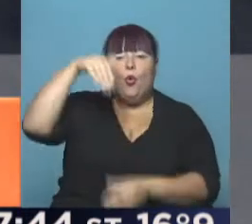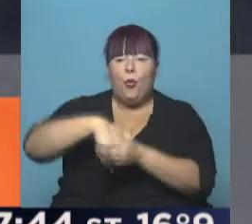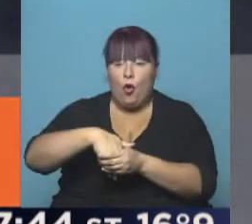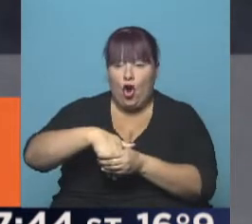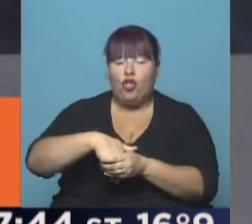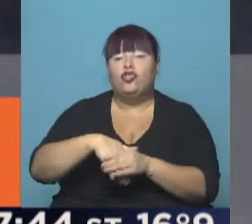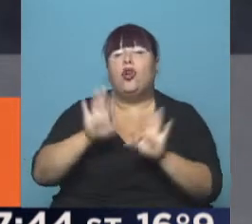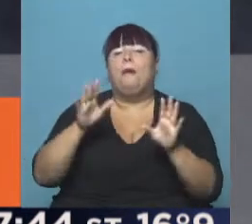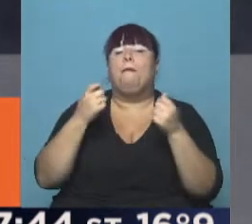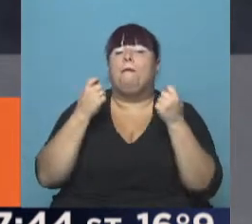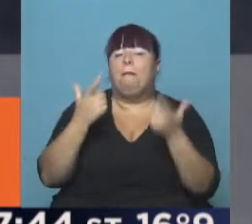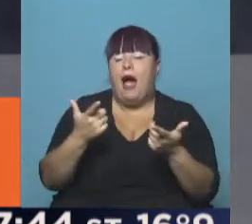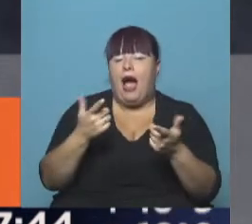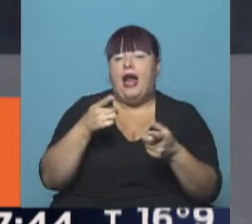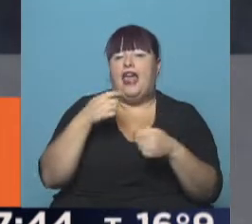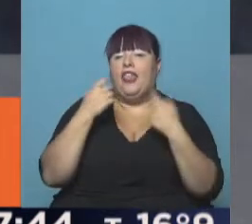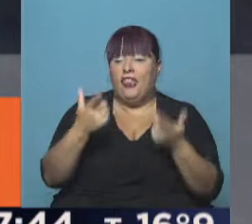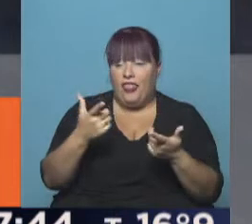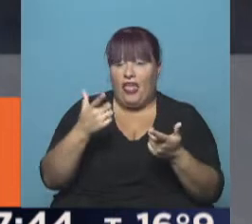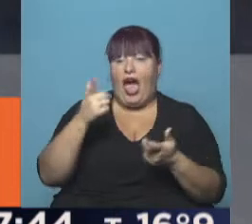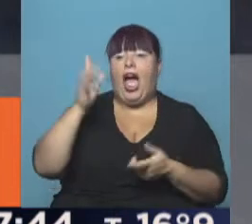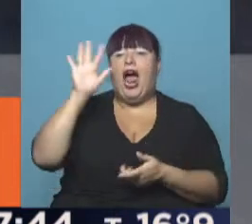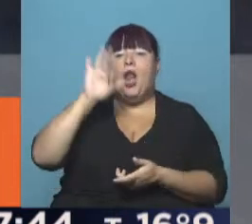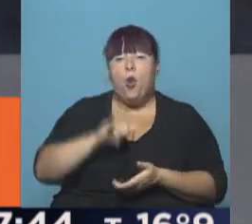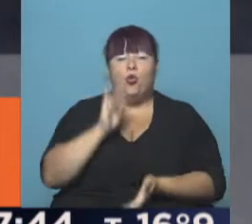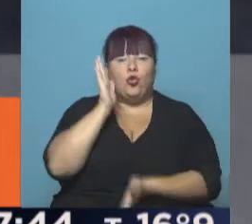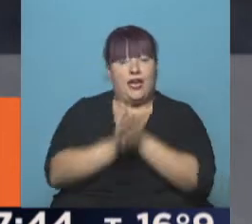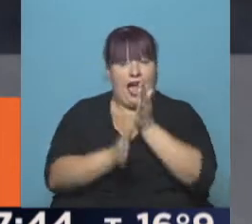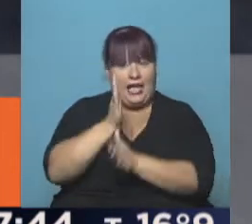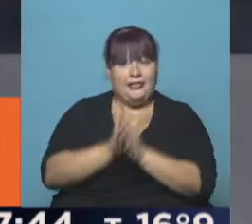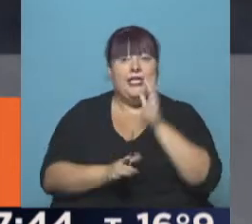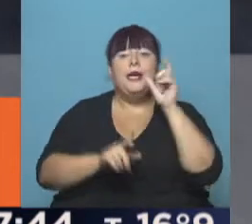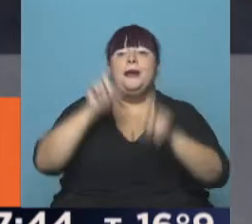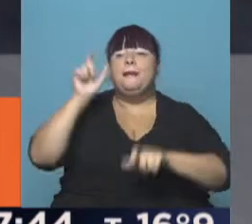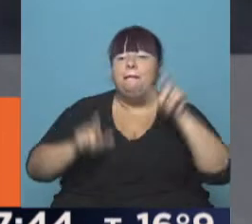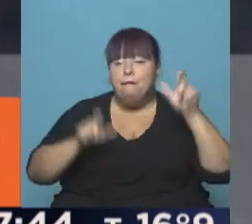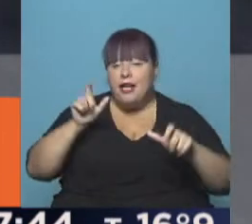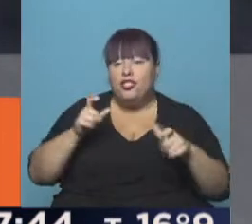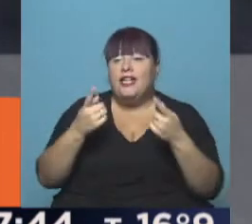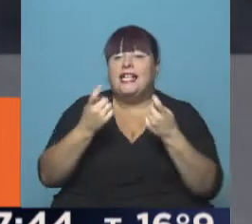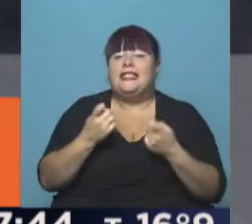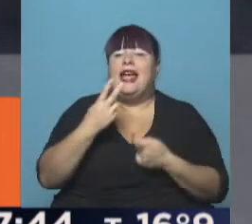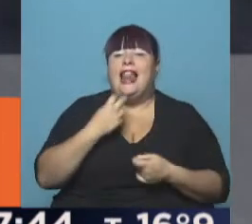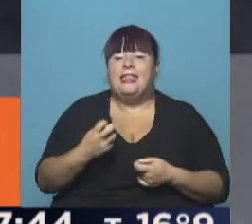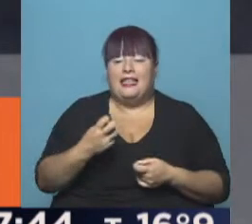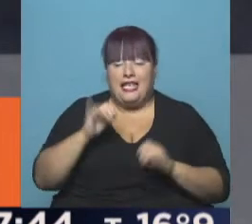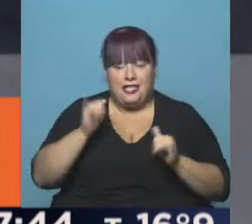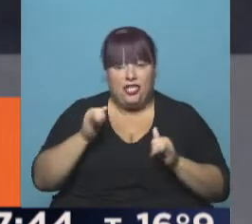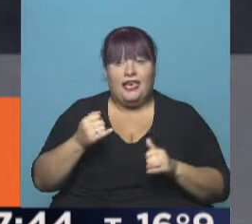la posibilidad de darle un servicio gratuito a las personas que dependen de la electricidad, a